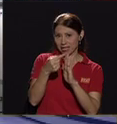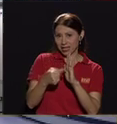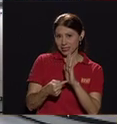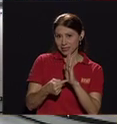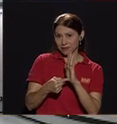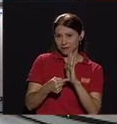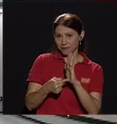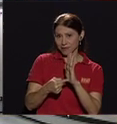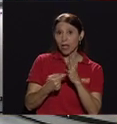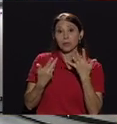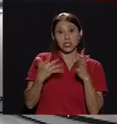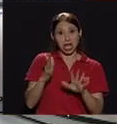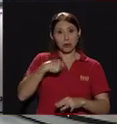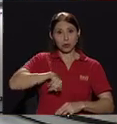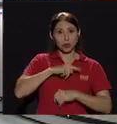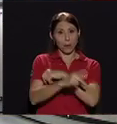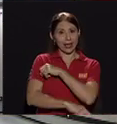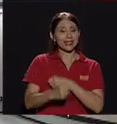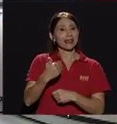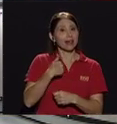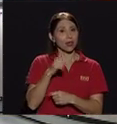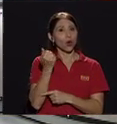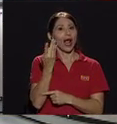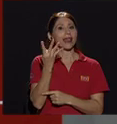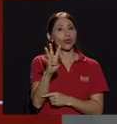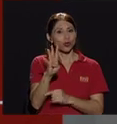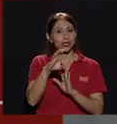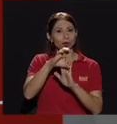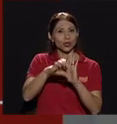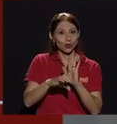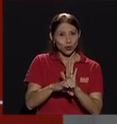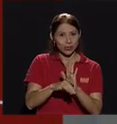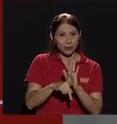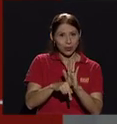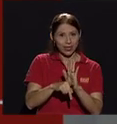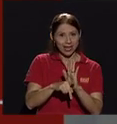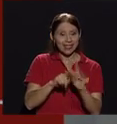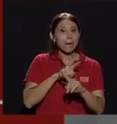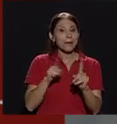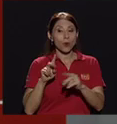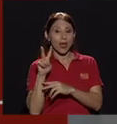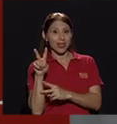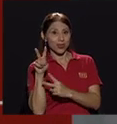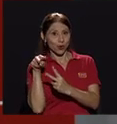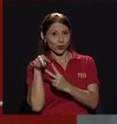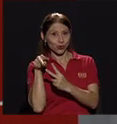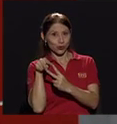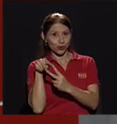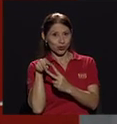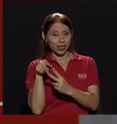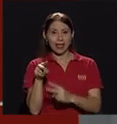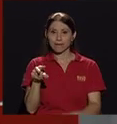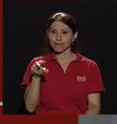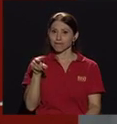las 14 que ha tenido nuestro país que expresamente negaban el derecho del voto de